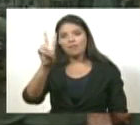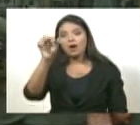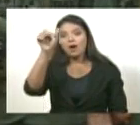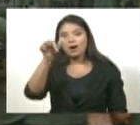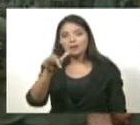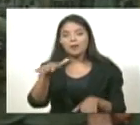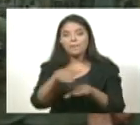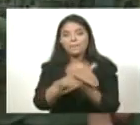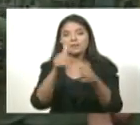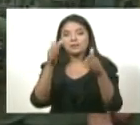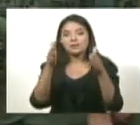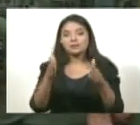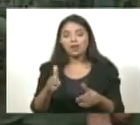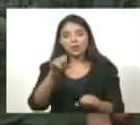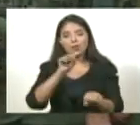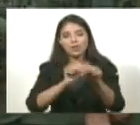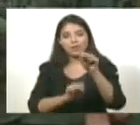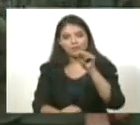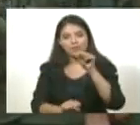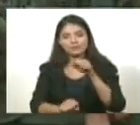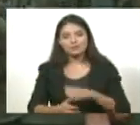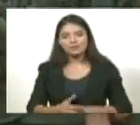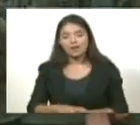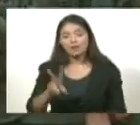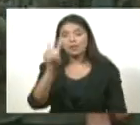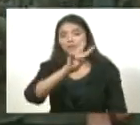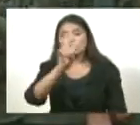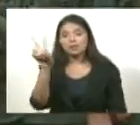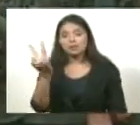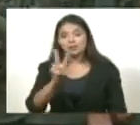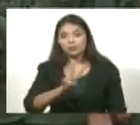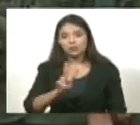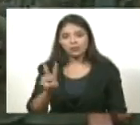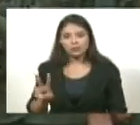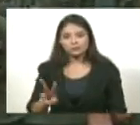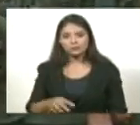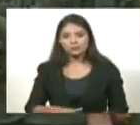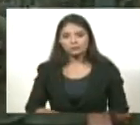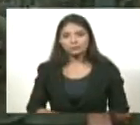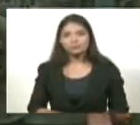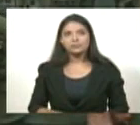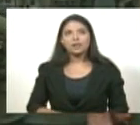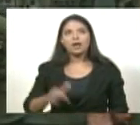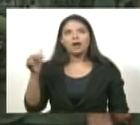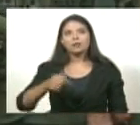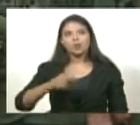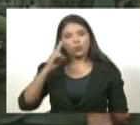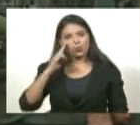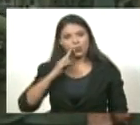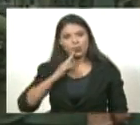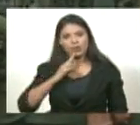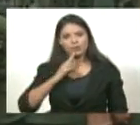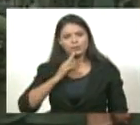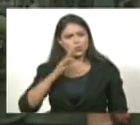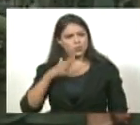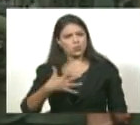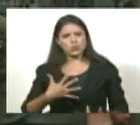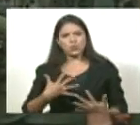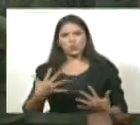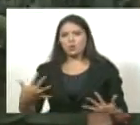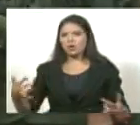Ministerio del Poder Popular para la Defensa de la República Bolivariana de Venezuela, Salón Bolívar, en este inspirador